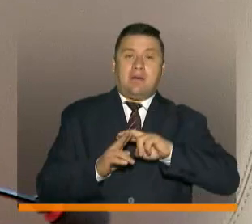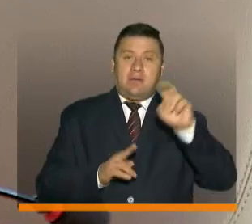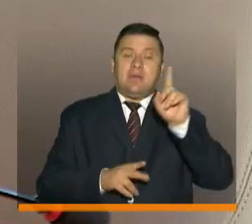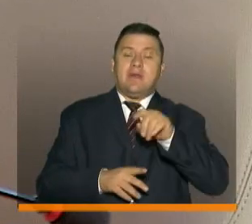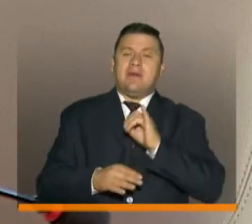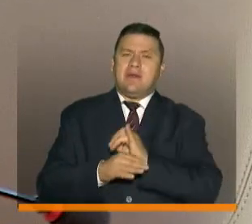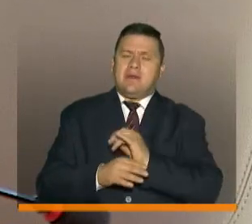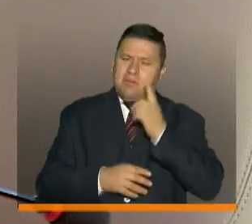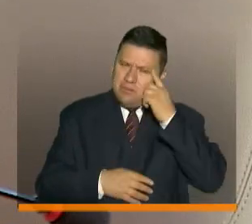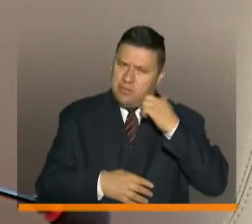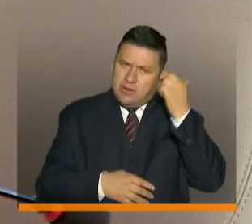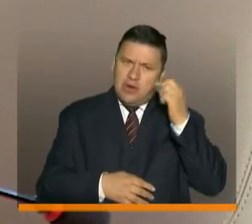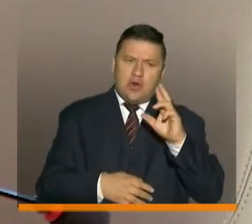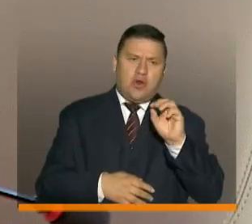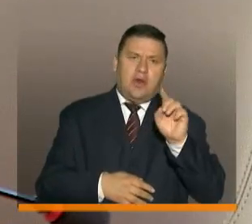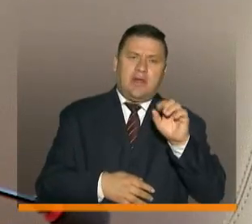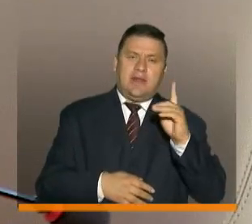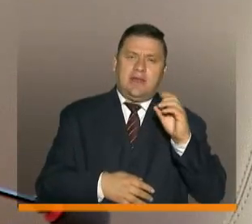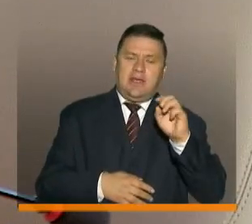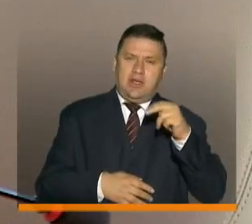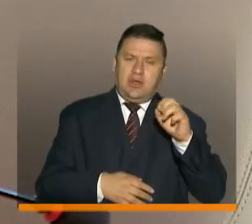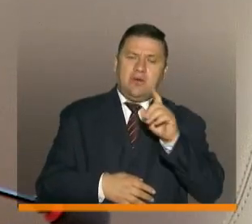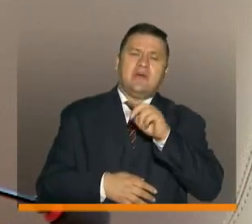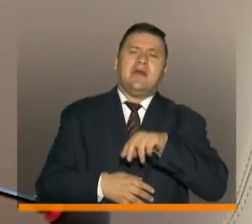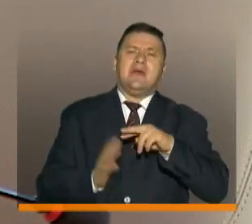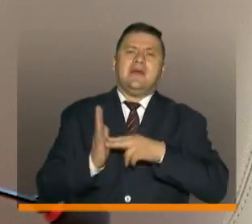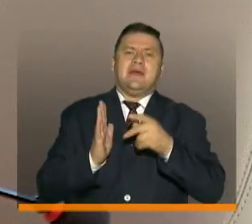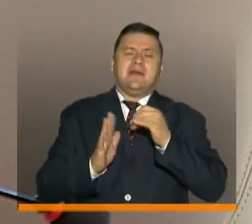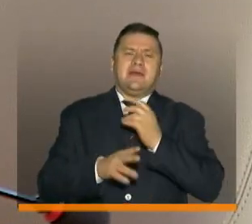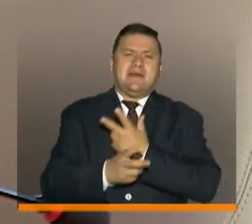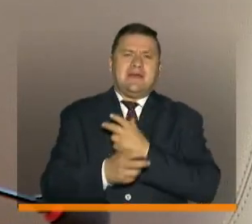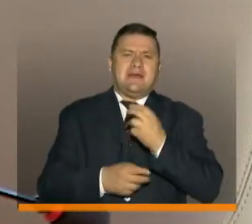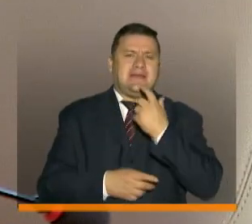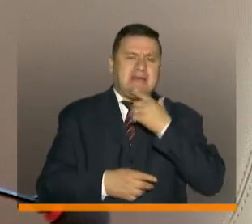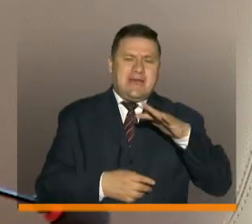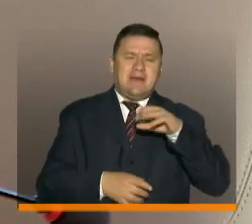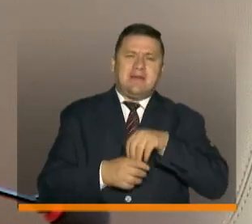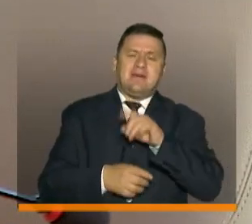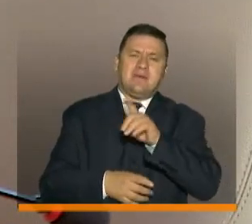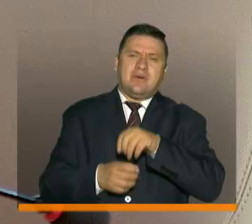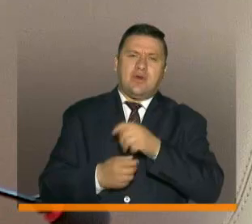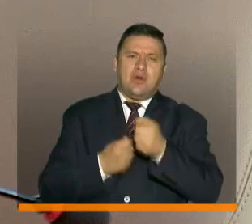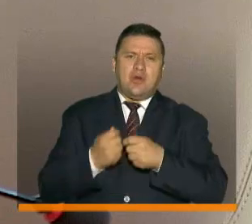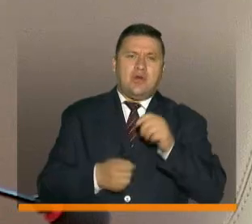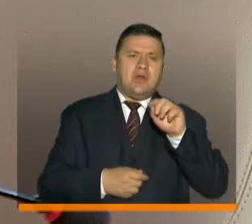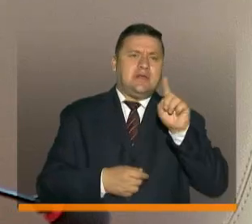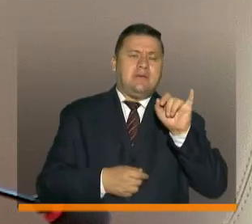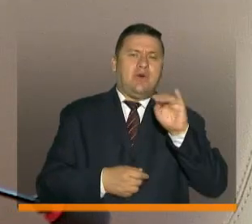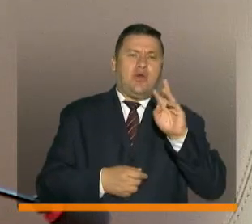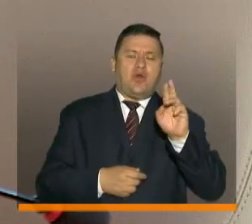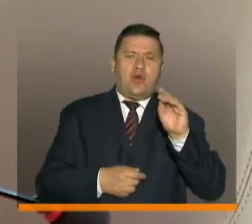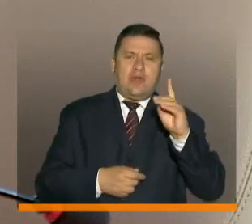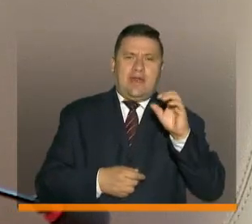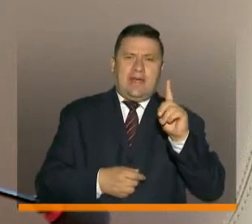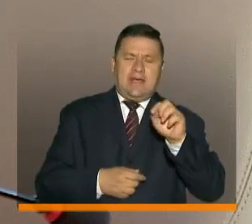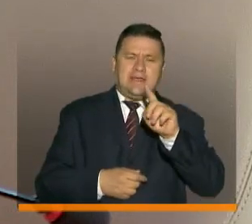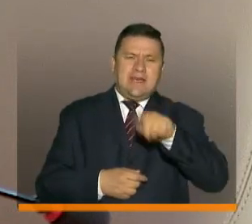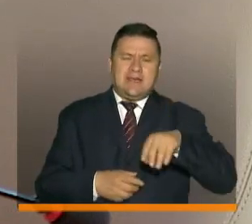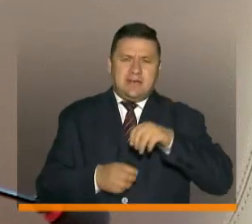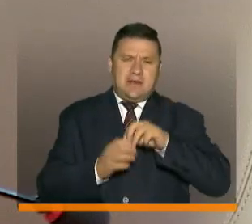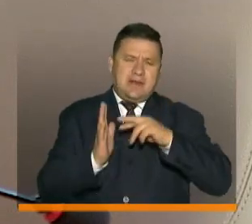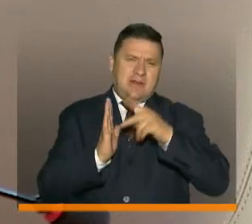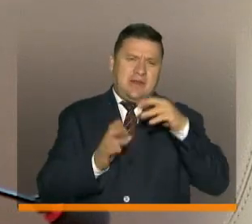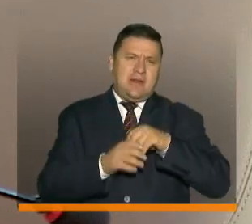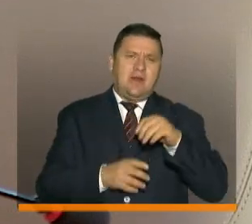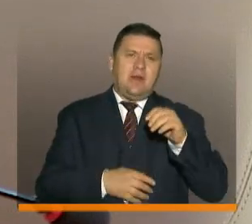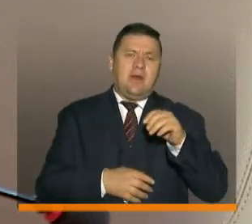Nacional Profesional de Roldanillo, al Instituto Técnico Central de Ciénaga, al Instituto Nacional de Comercio Simón Rodríguez, a la Escuela Superior de